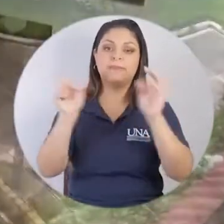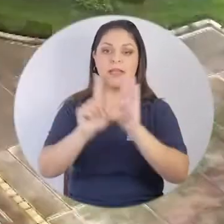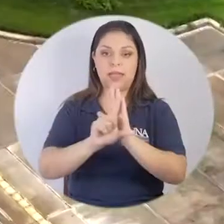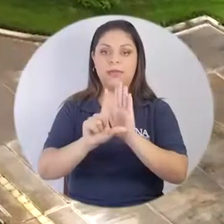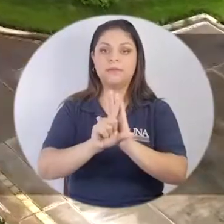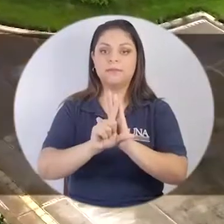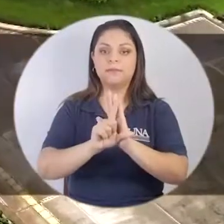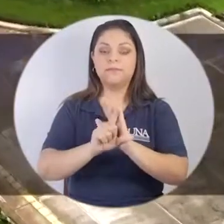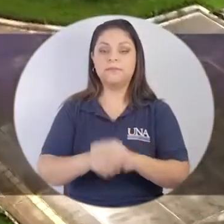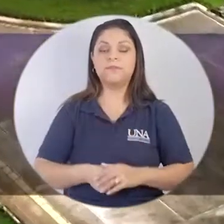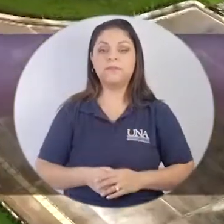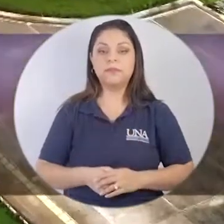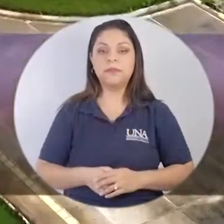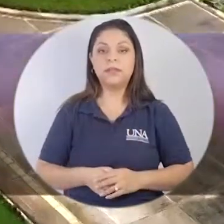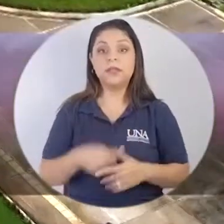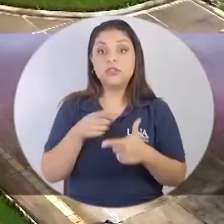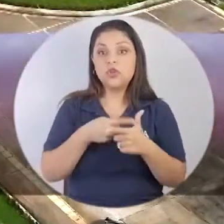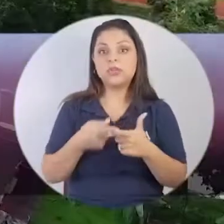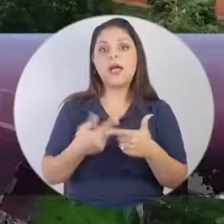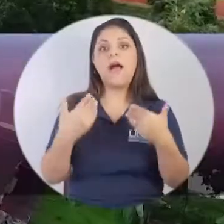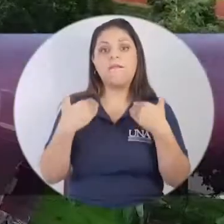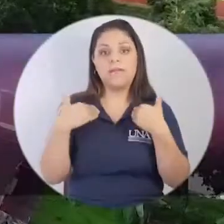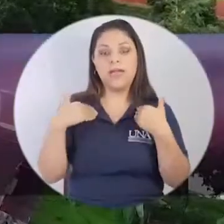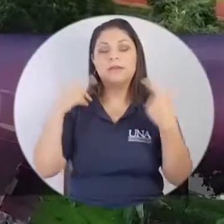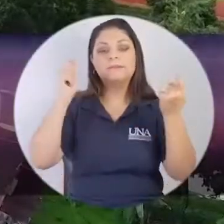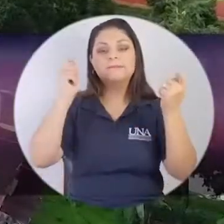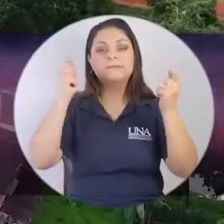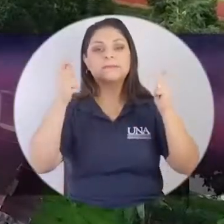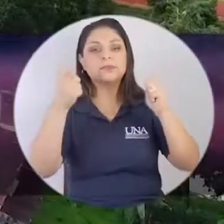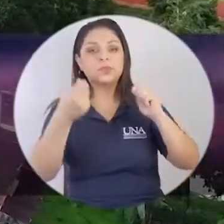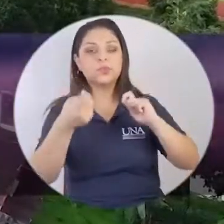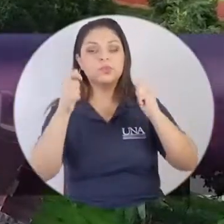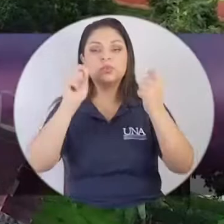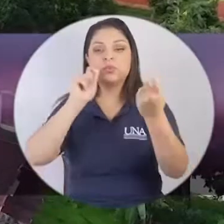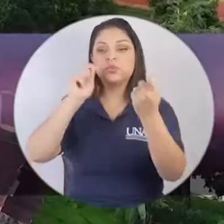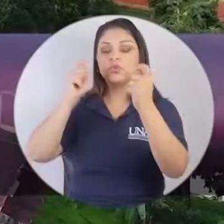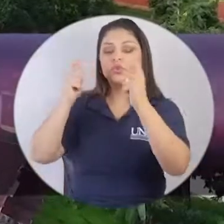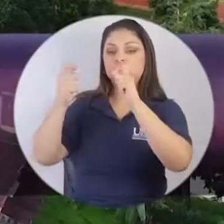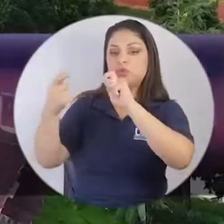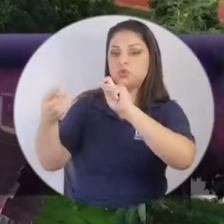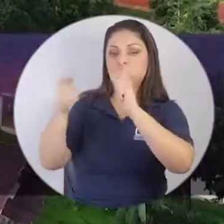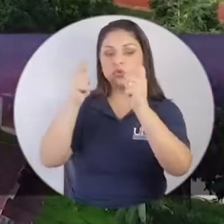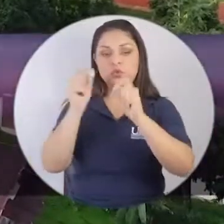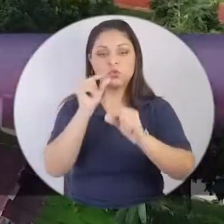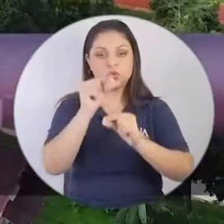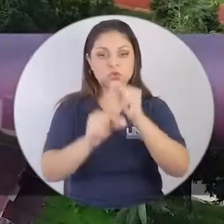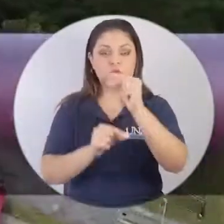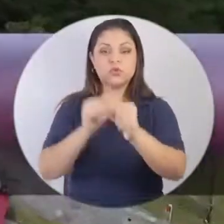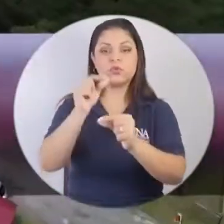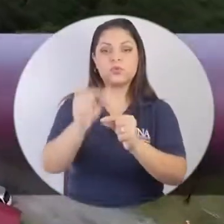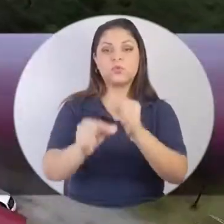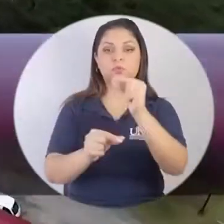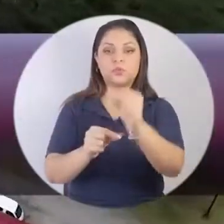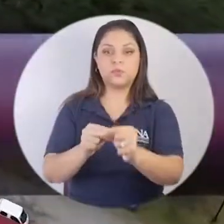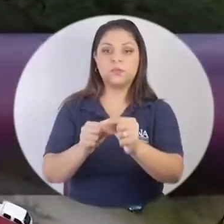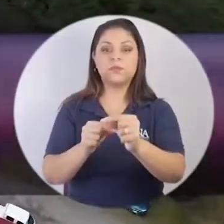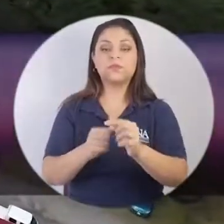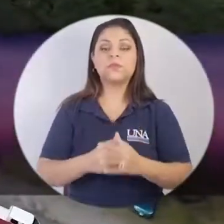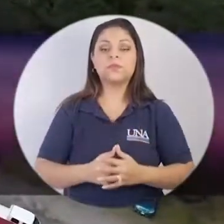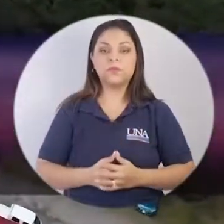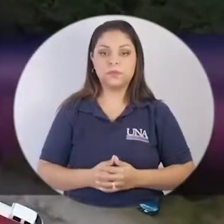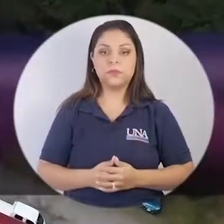esta ley y se han tenido, por tanto, que realizar esas adecuaciones en forma paulatina, dado